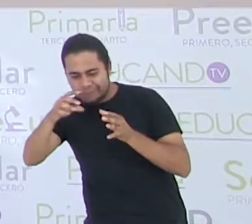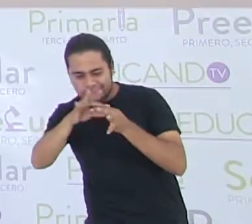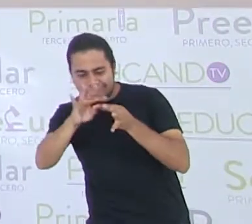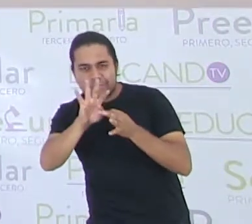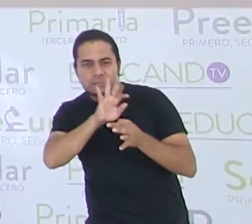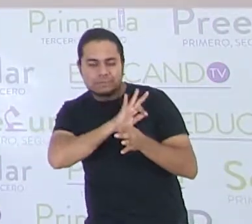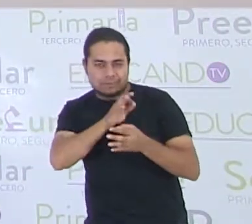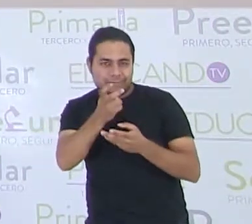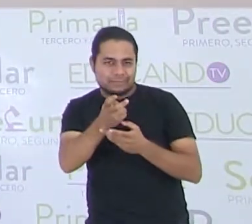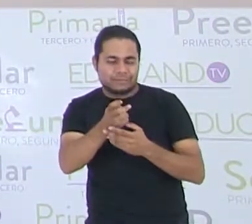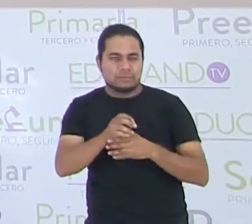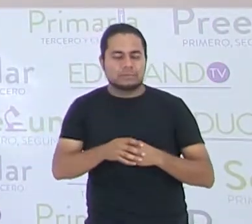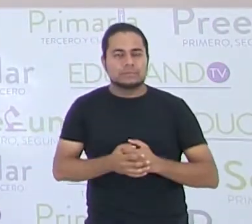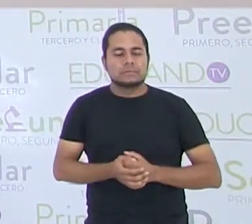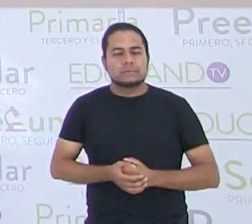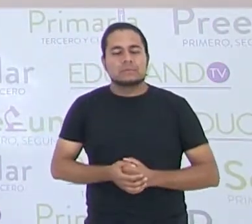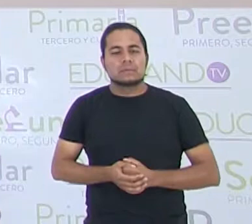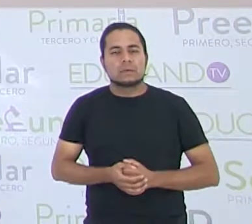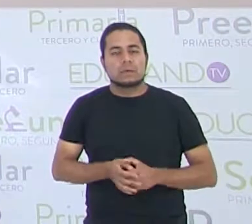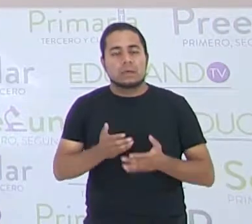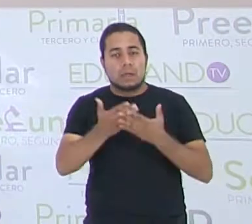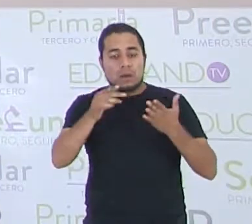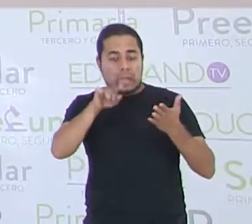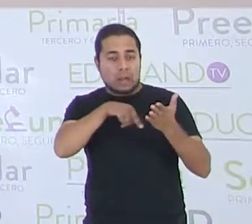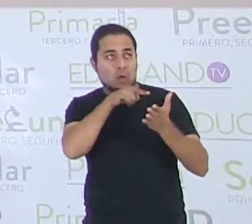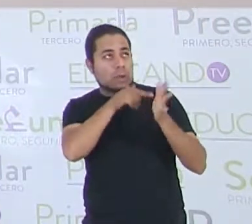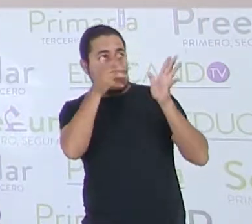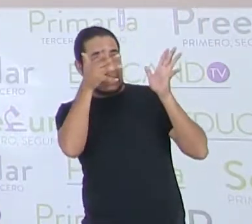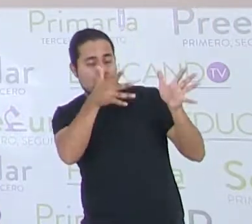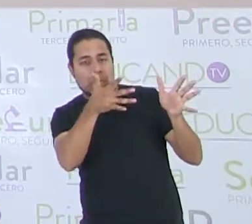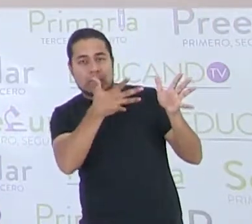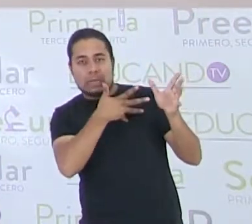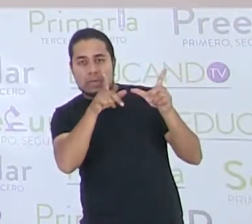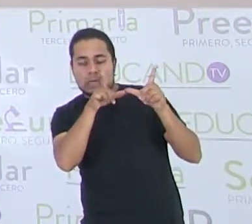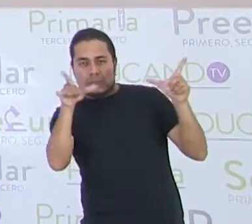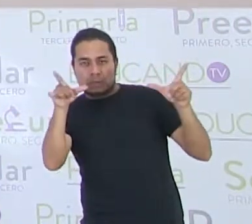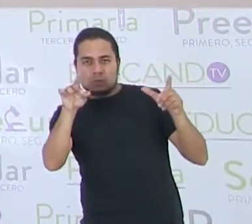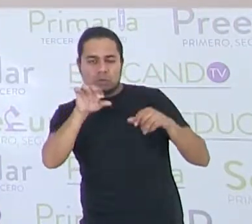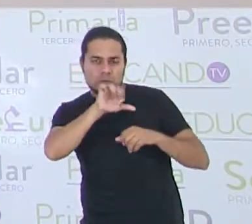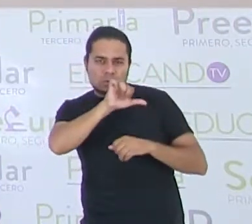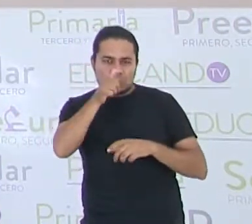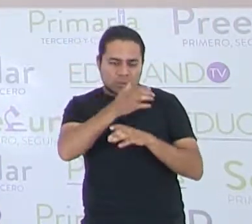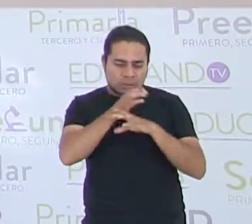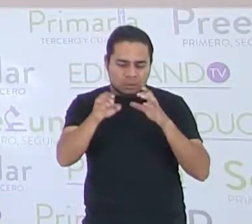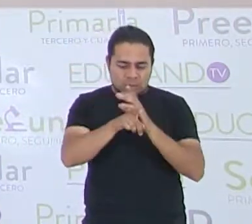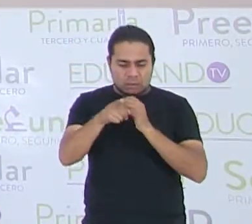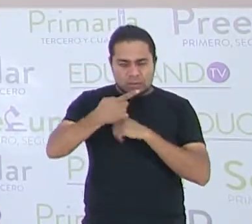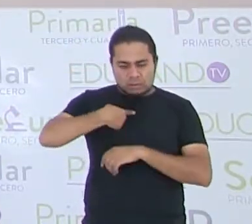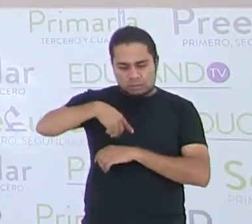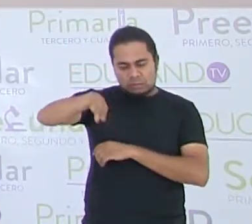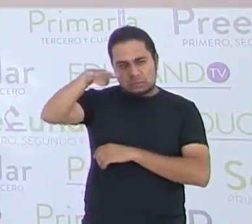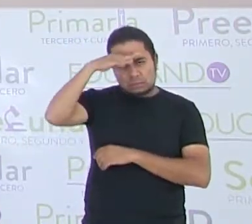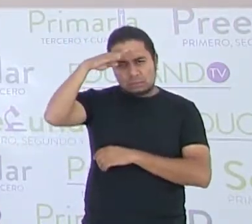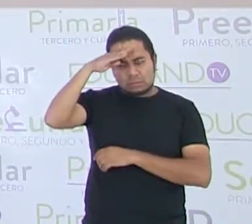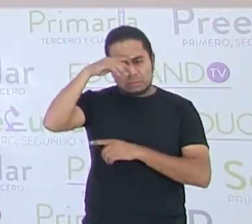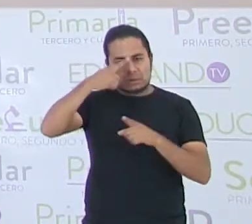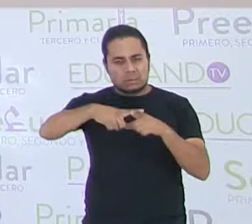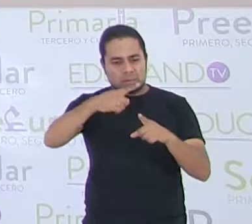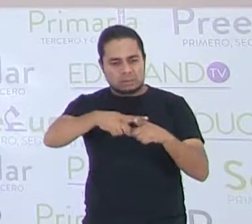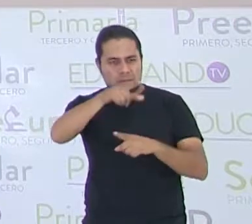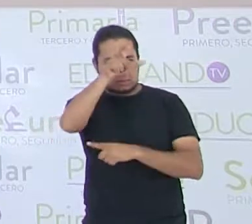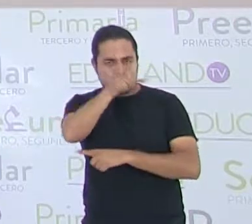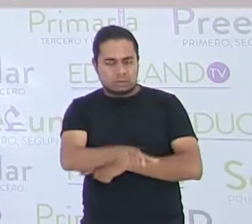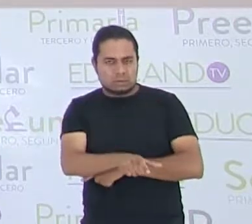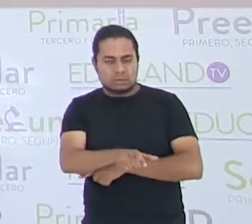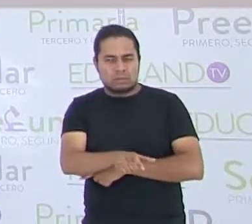la narración. Ahora, ya tengo mi lugar. ¿Qué más? Tengo que pensar en mis personajes.